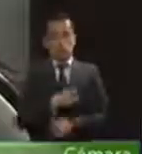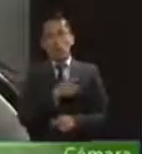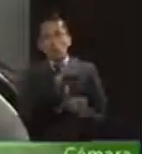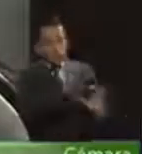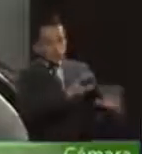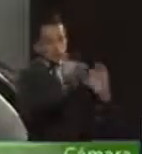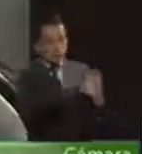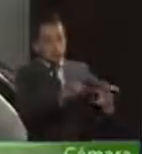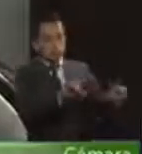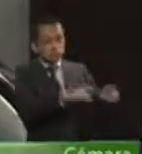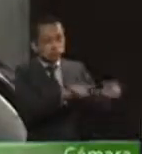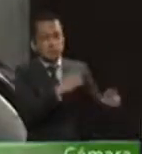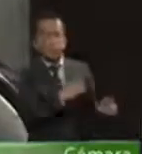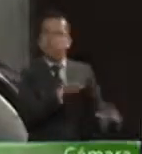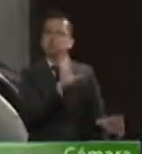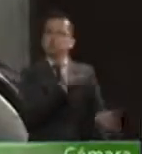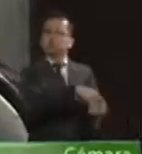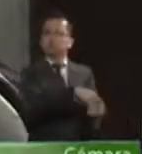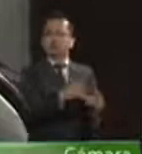fecha,